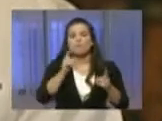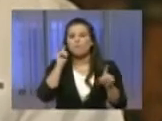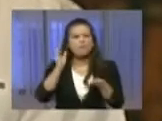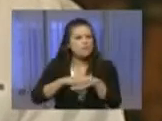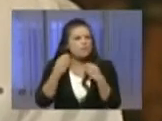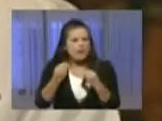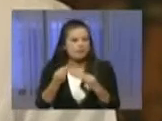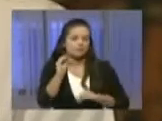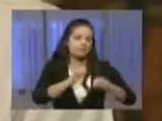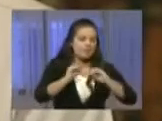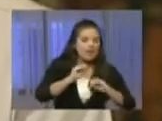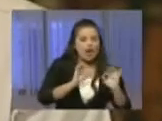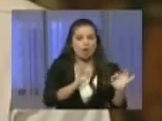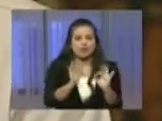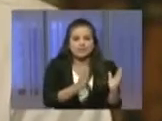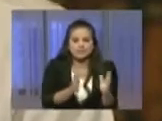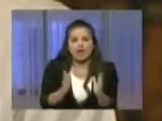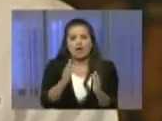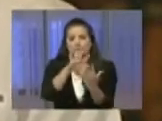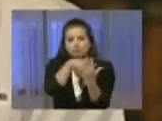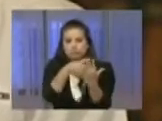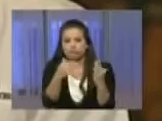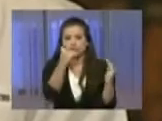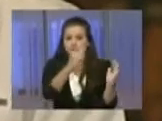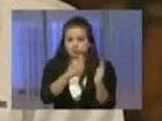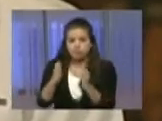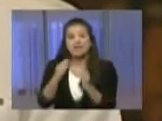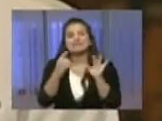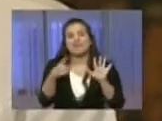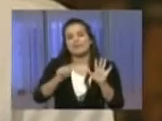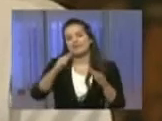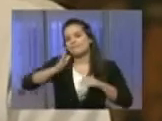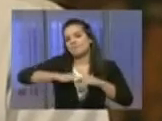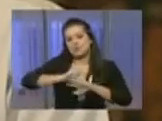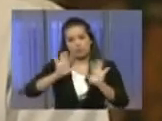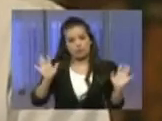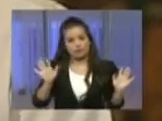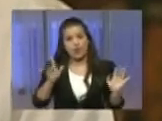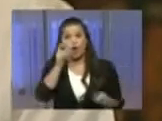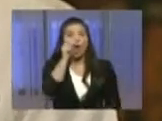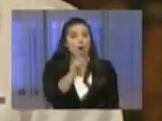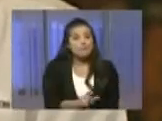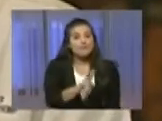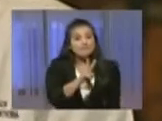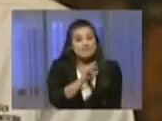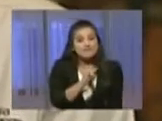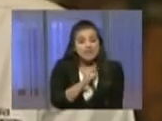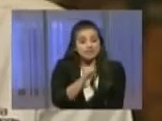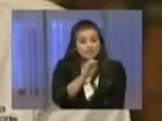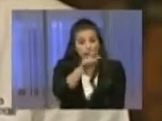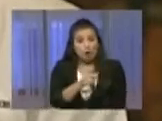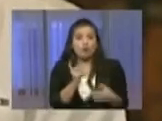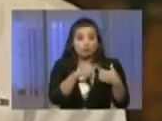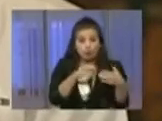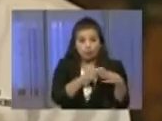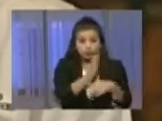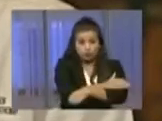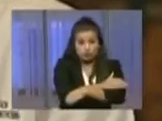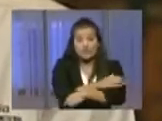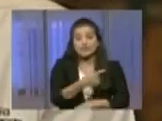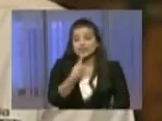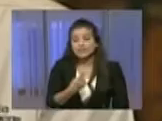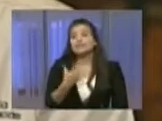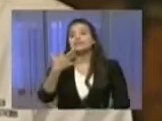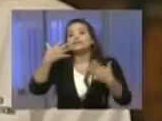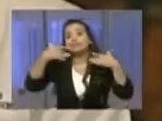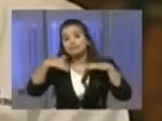preparación 6 meses dice el Señor Vicente bello es decir según Vicente bello en el supuesto negado de que el 30 de